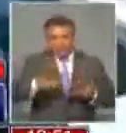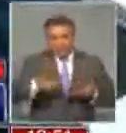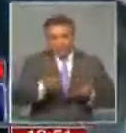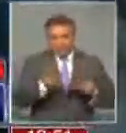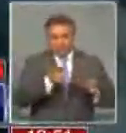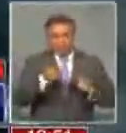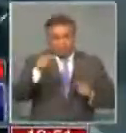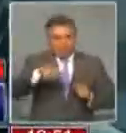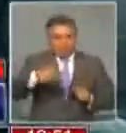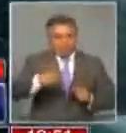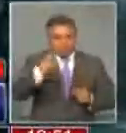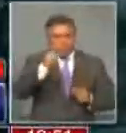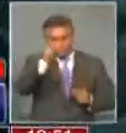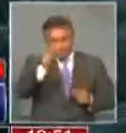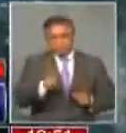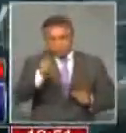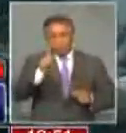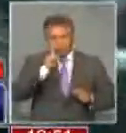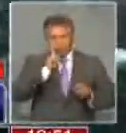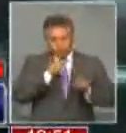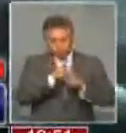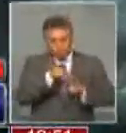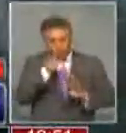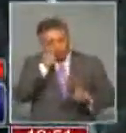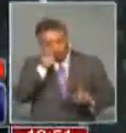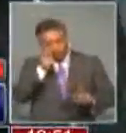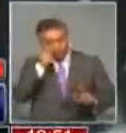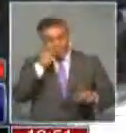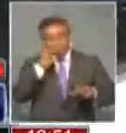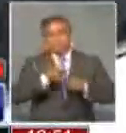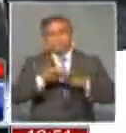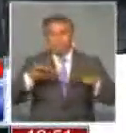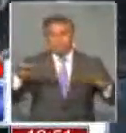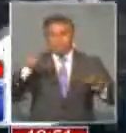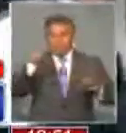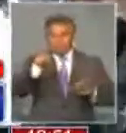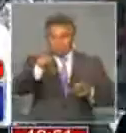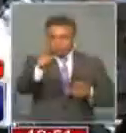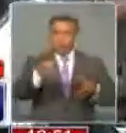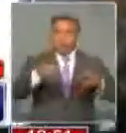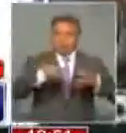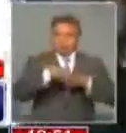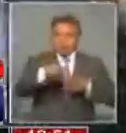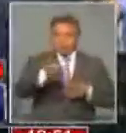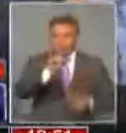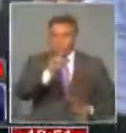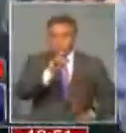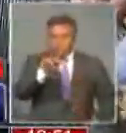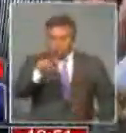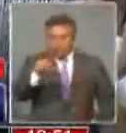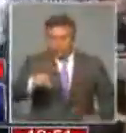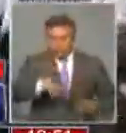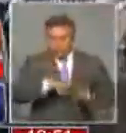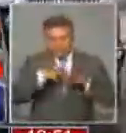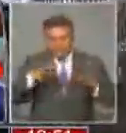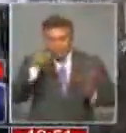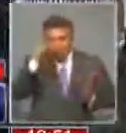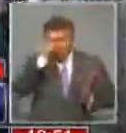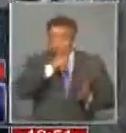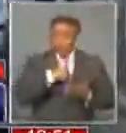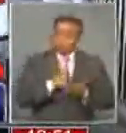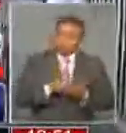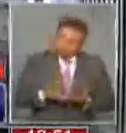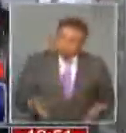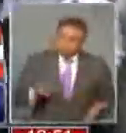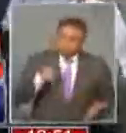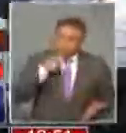persona que está haciendo, que está bajo la lupa pública en un caso que tiene a su partido en una situación complicada, y por eso se lo estoy